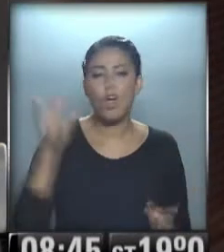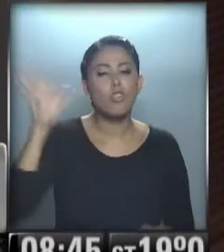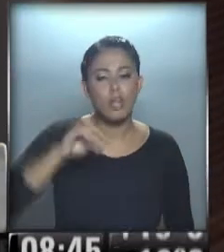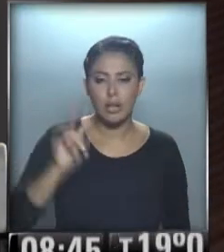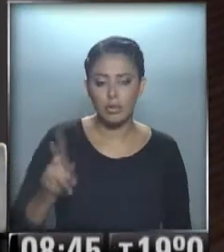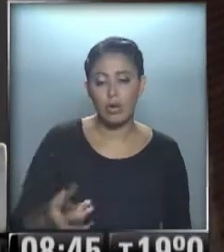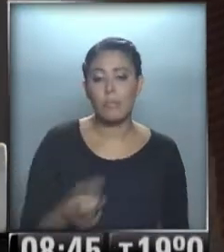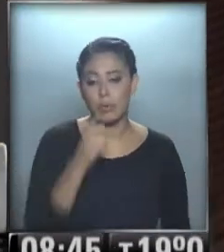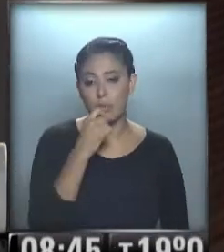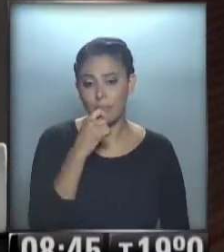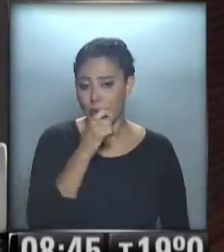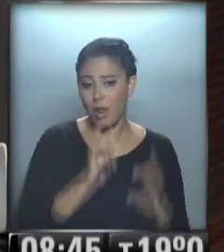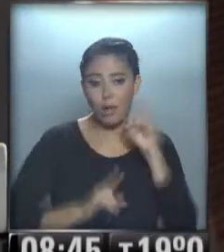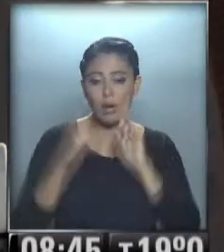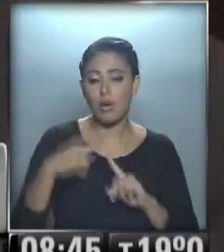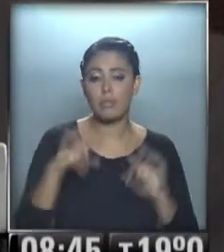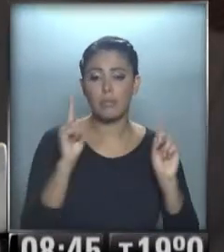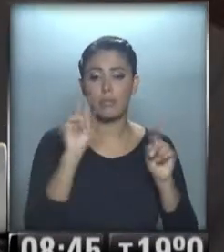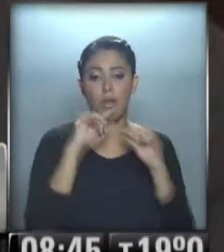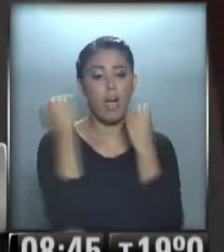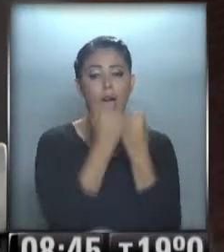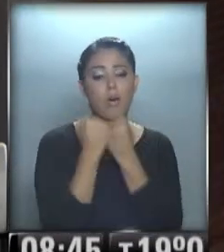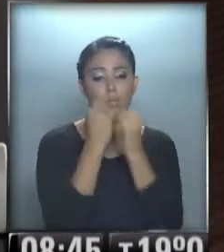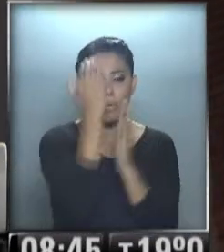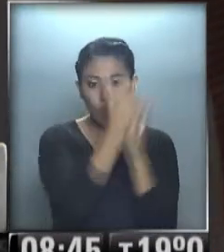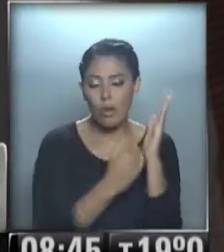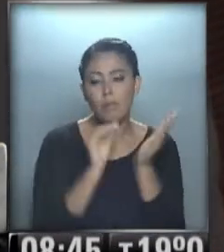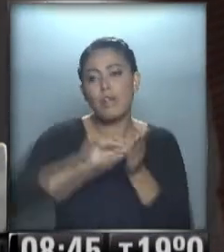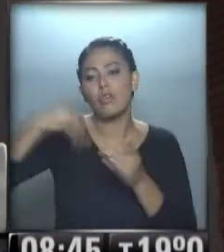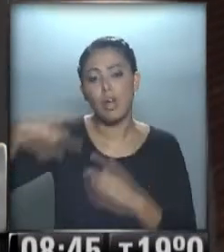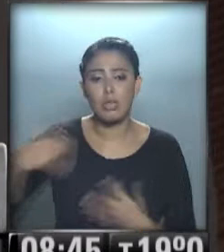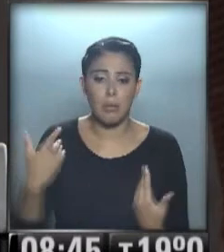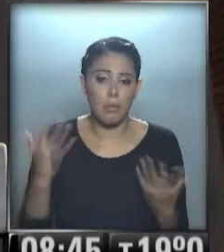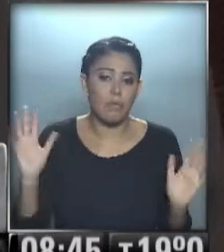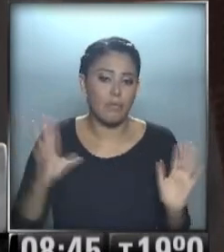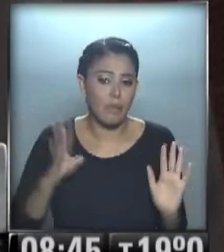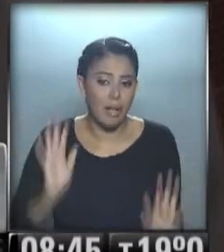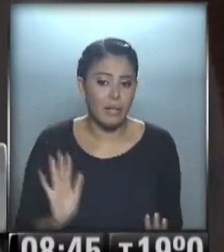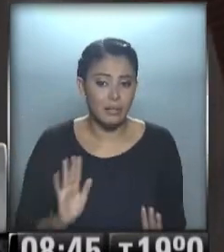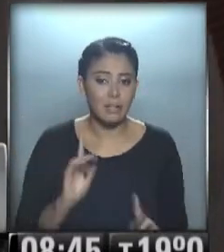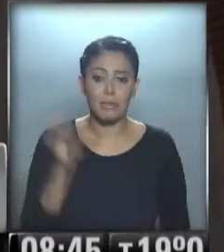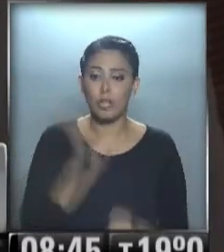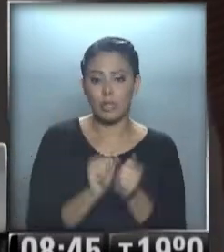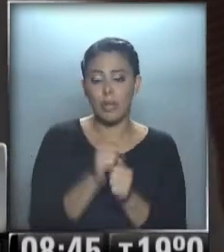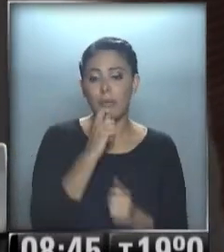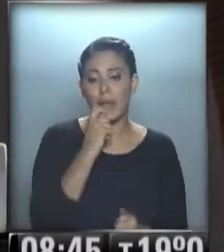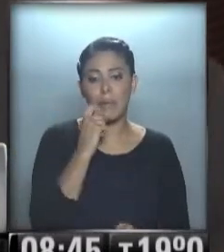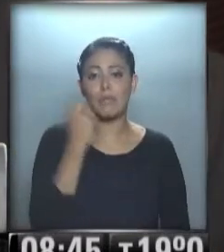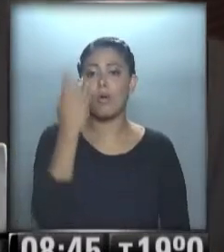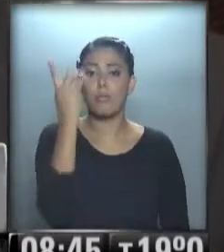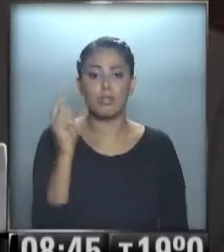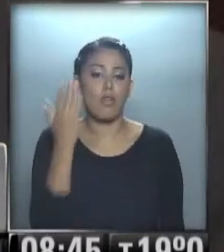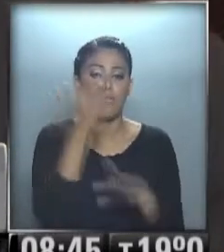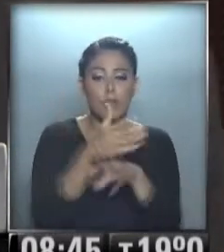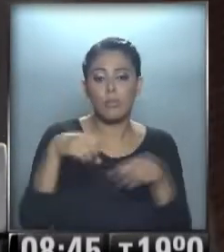Pasa con los productos del acuerdo, pasan con los demás productos y pasa históricamente. ¿A quién no le pasó ir al